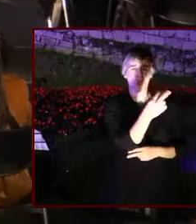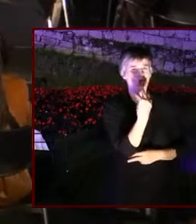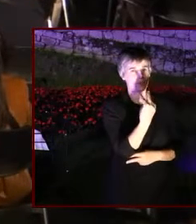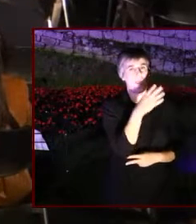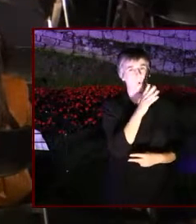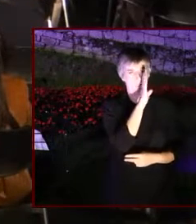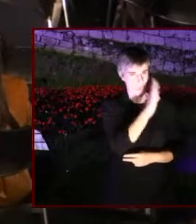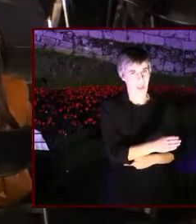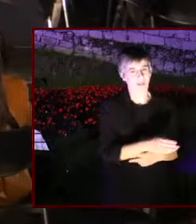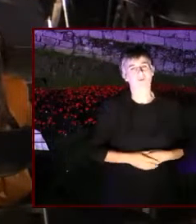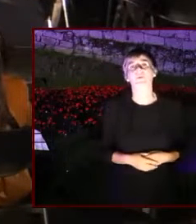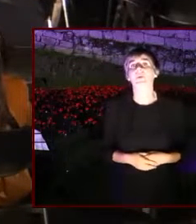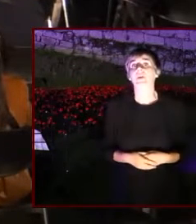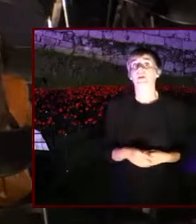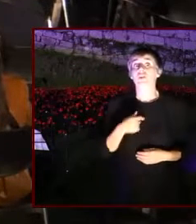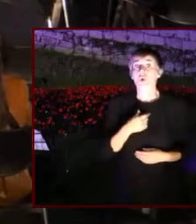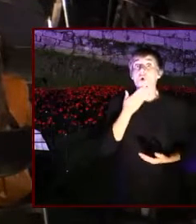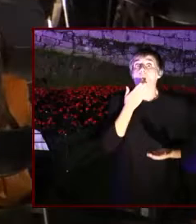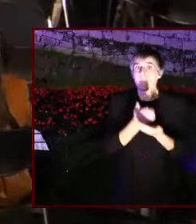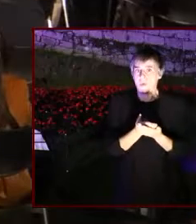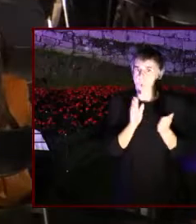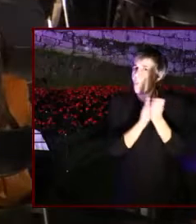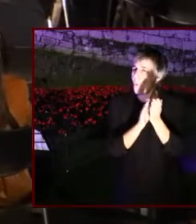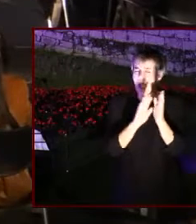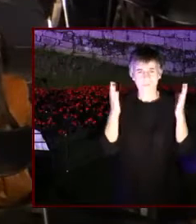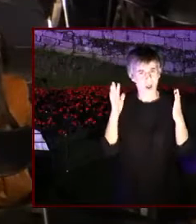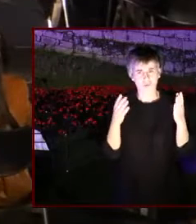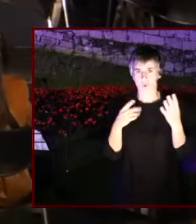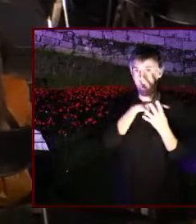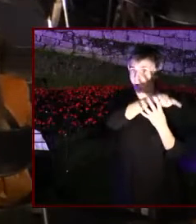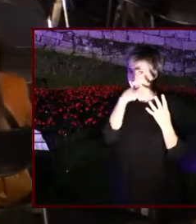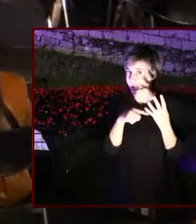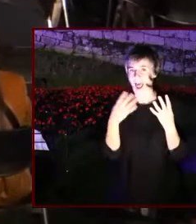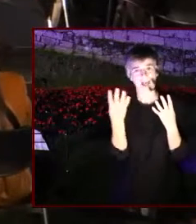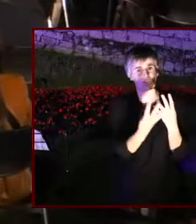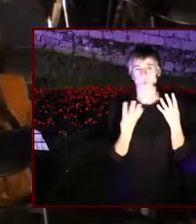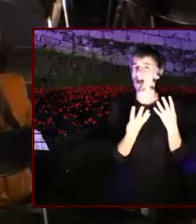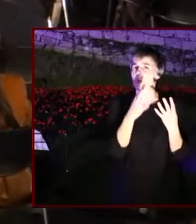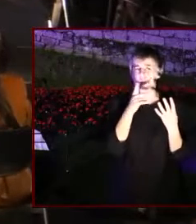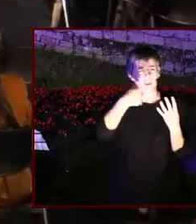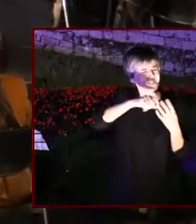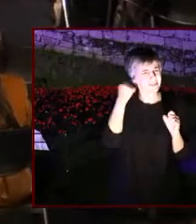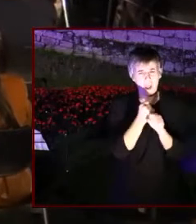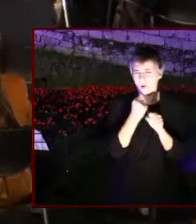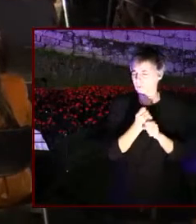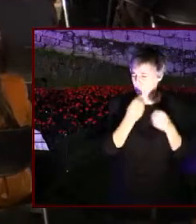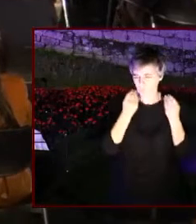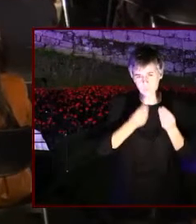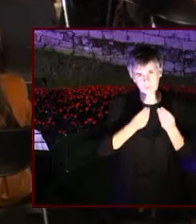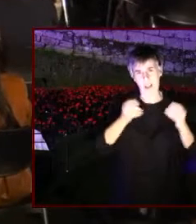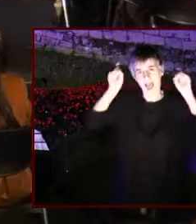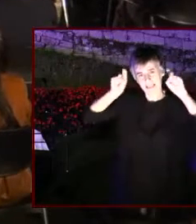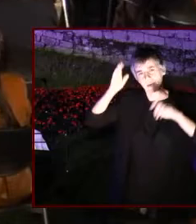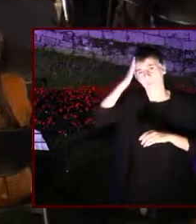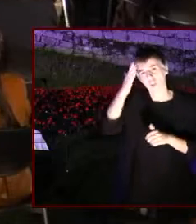un aplauso para as catro por o increíble traballo que fixeron en todas estas mentorías. Por favor, un fortísimo